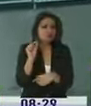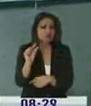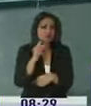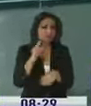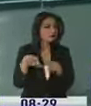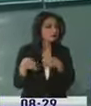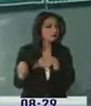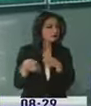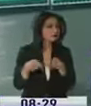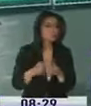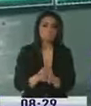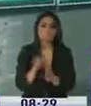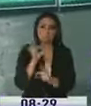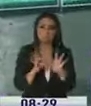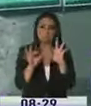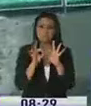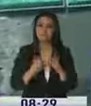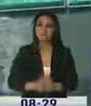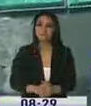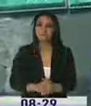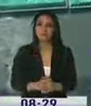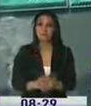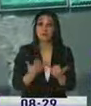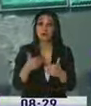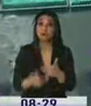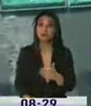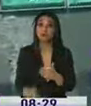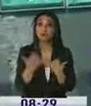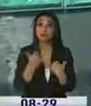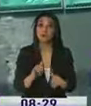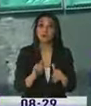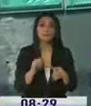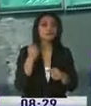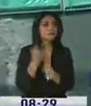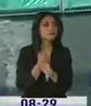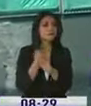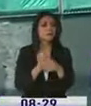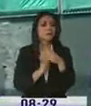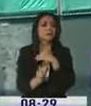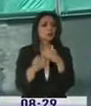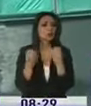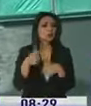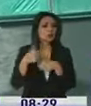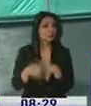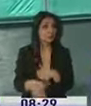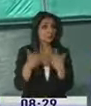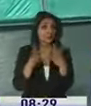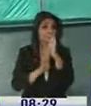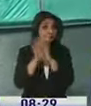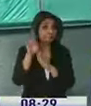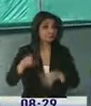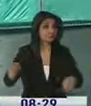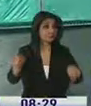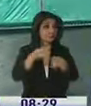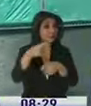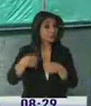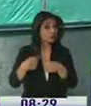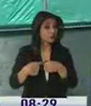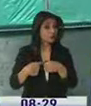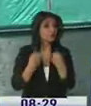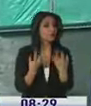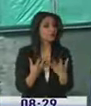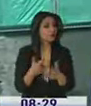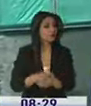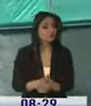tráfico. Perfecto. ¿Podemos hablar de cuánto es el avance que se tiene ya de estos trabajos que se están realizando en general en la ciudad por la construcción del Metro de